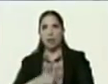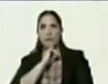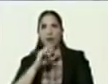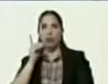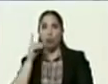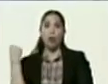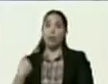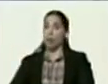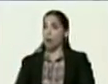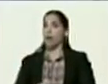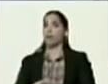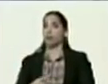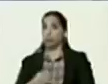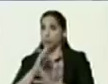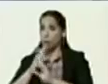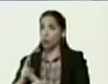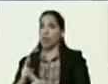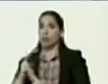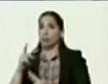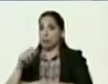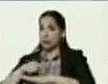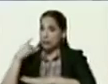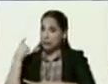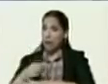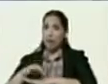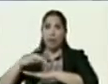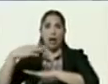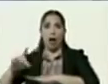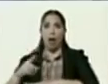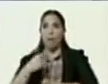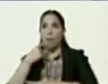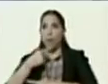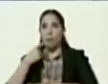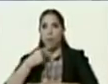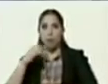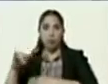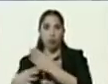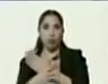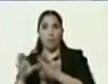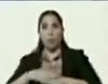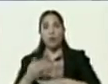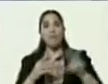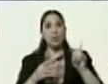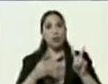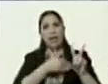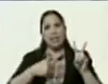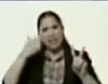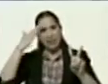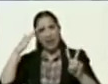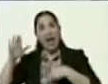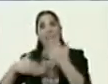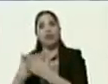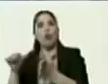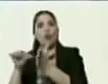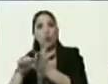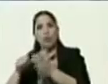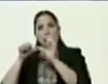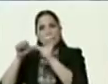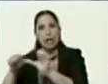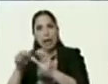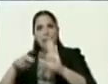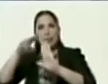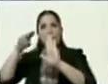mucho que responder y tiene que dejar de balbucear Juan Guaidó porque Venezuela quiere saber hasta dónde llega el nivel